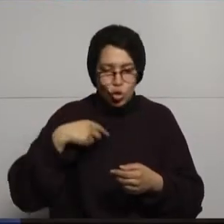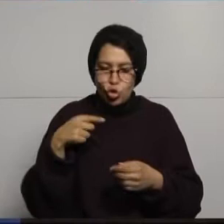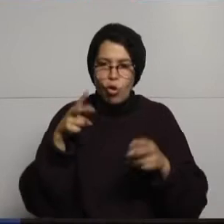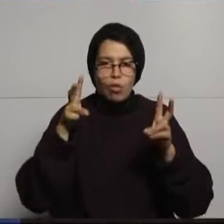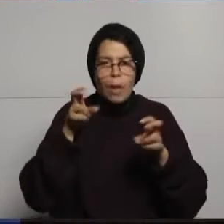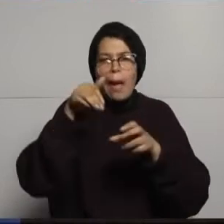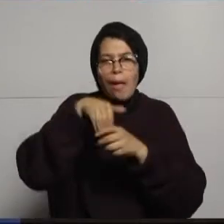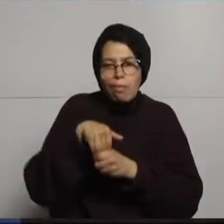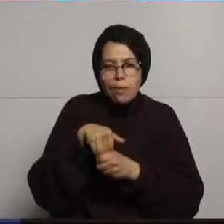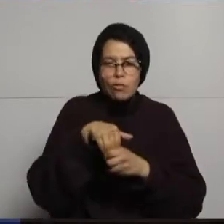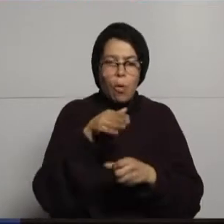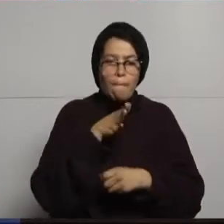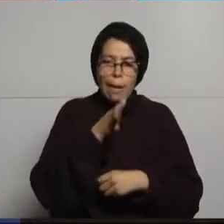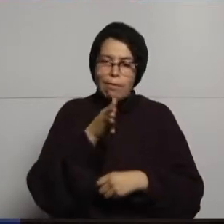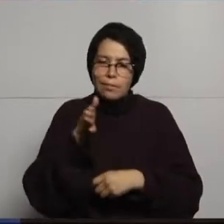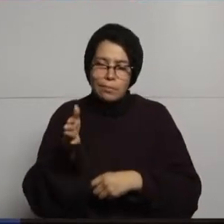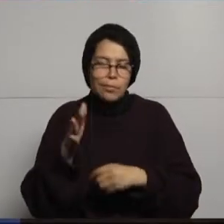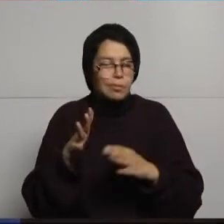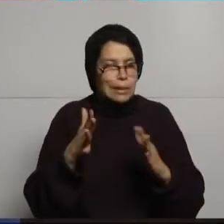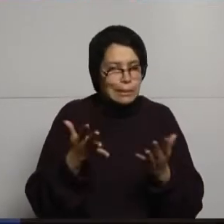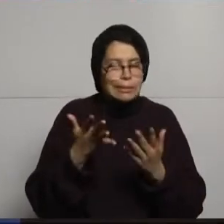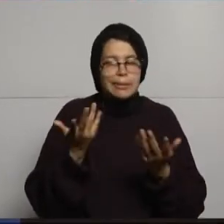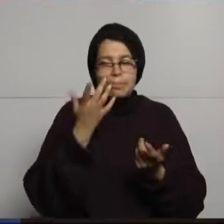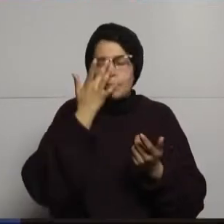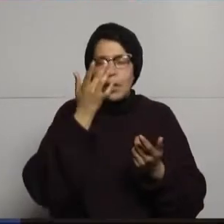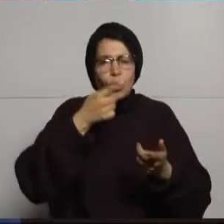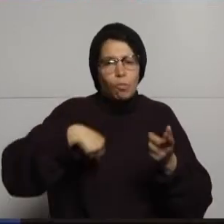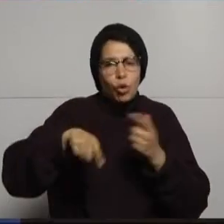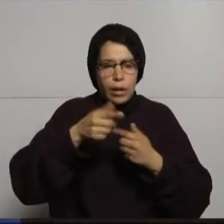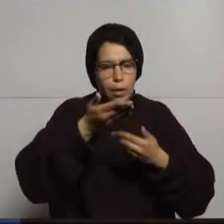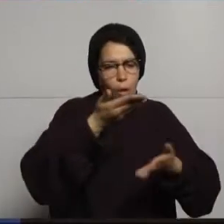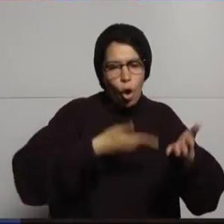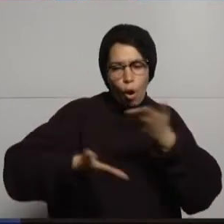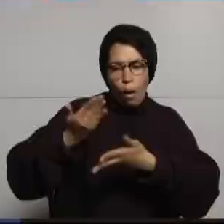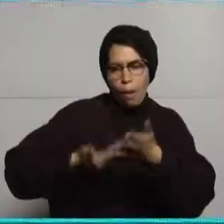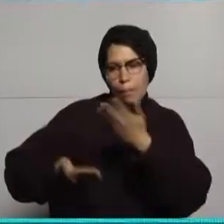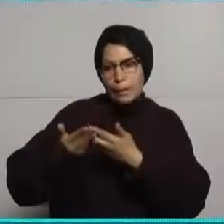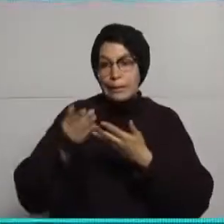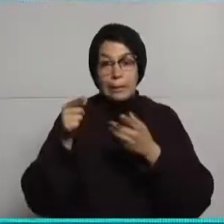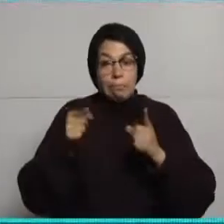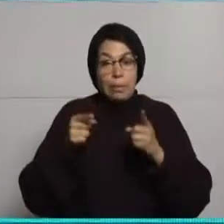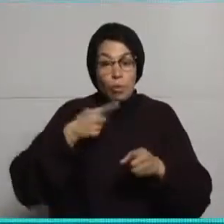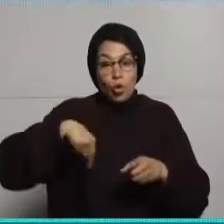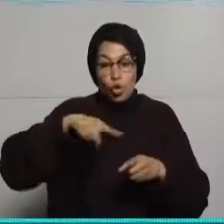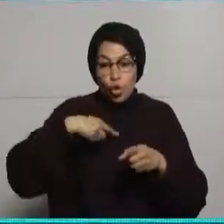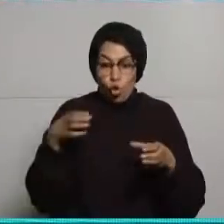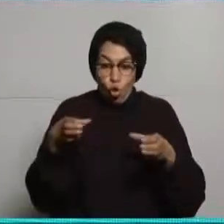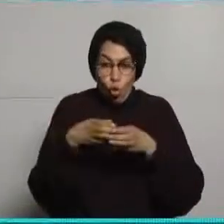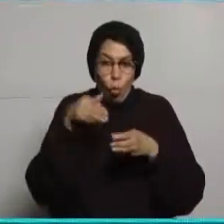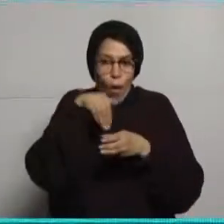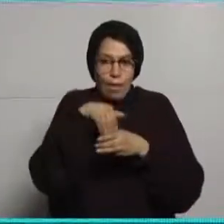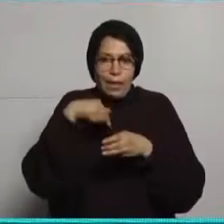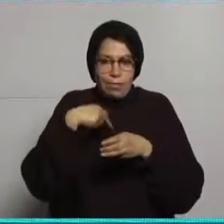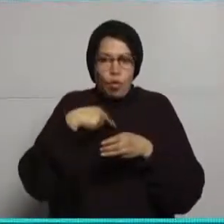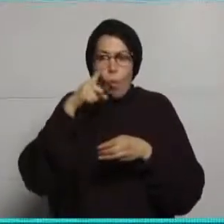de una organización, lo elemental es la transversalidad. Y a nosotros nos ha pasado también desde Montevideo Decide, que realmente